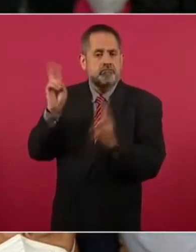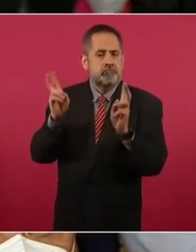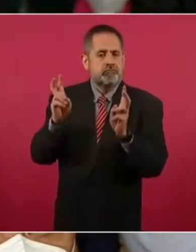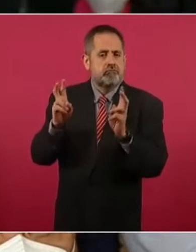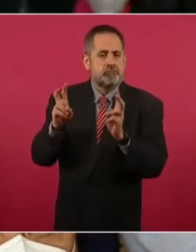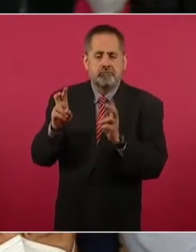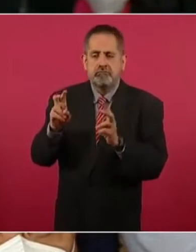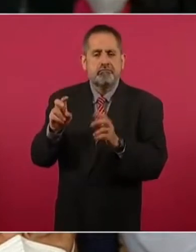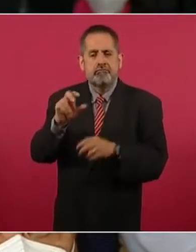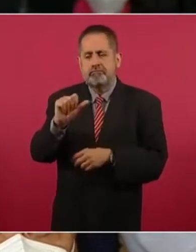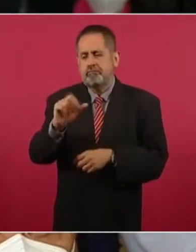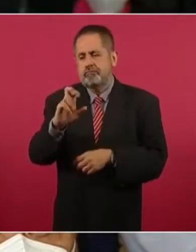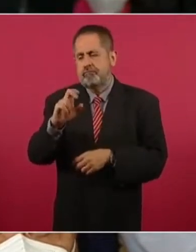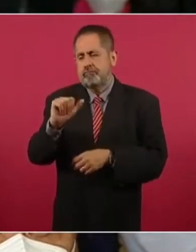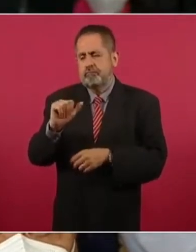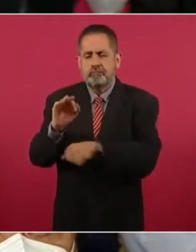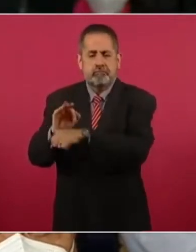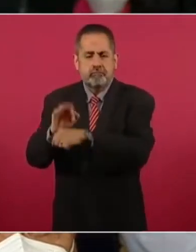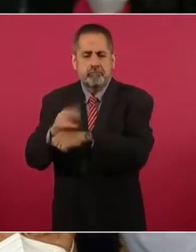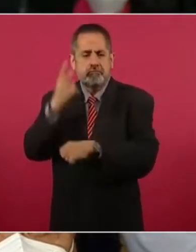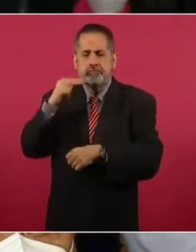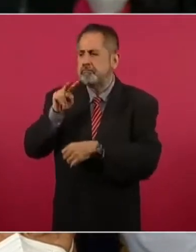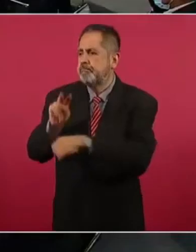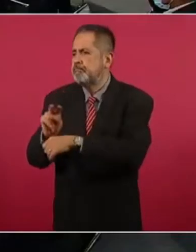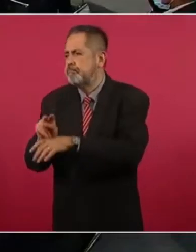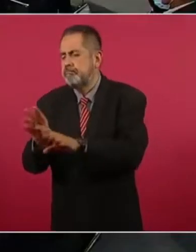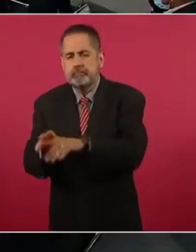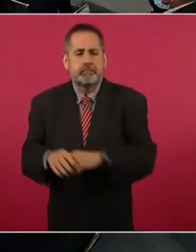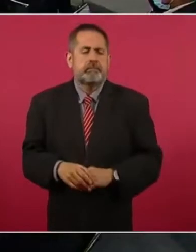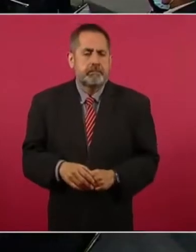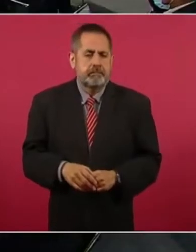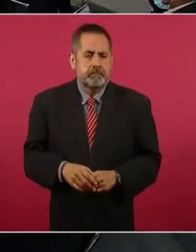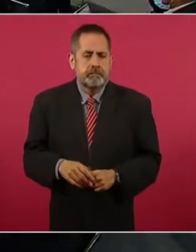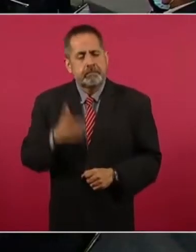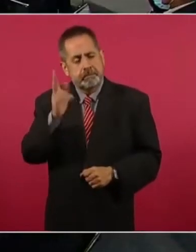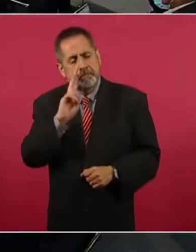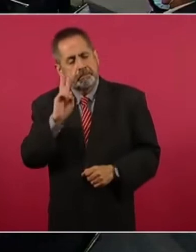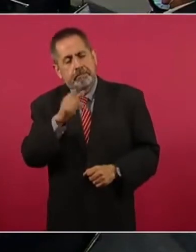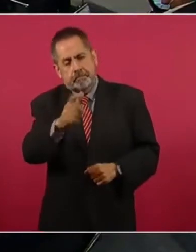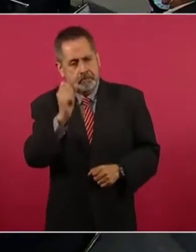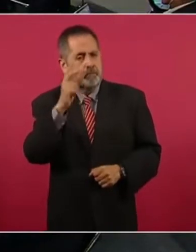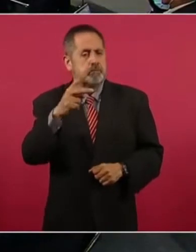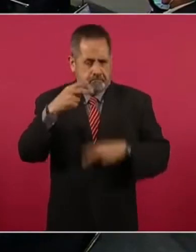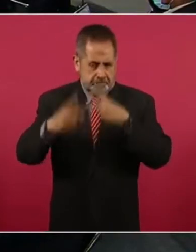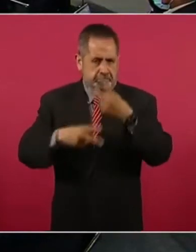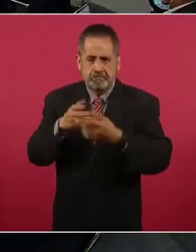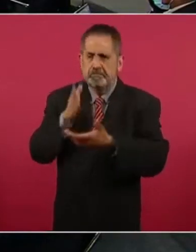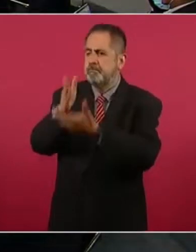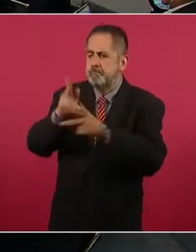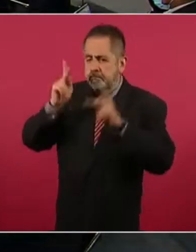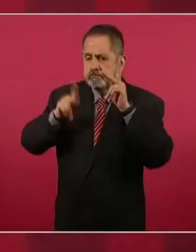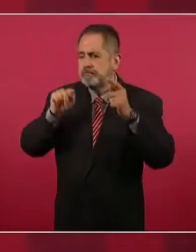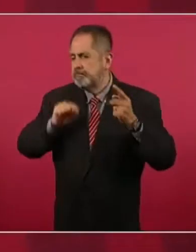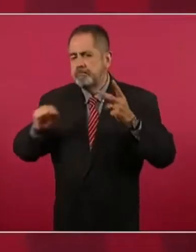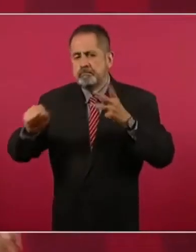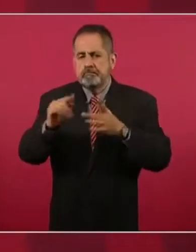así también pueda incluir en su agenda un recorrido por esa zona. Nos ponemos de acuerdo. Muchas gracias, señor presidente. Para ver a dónde